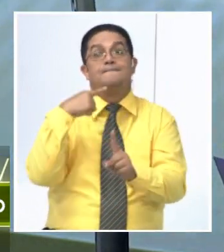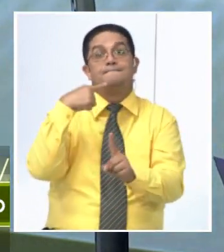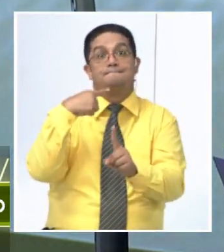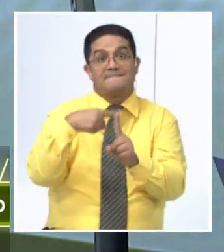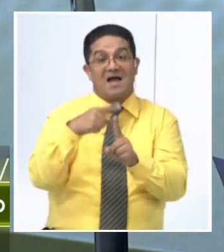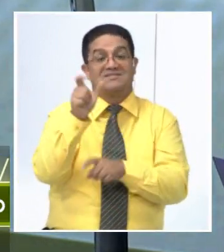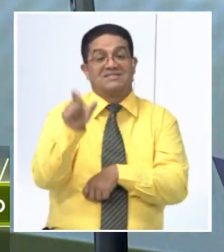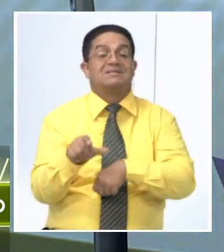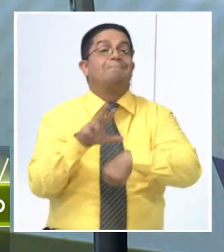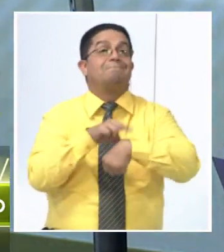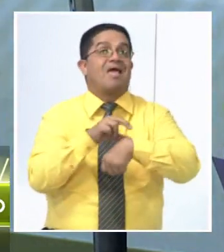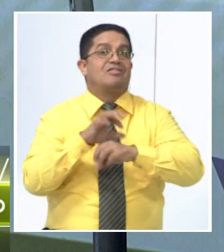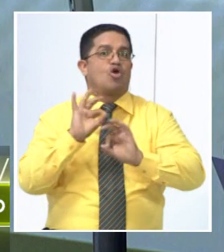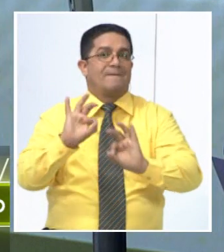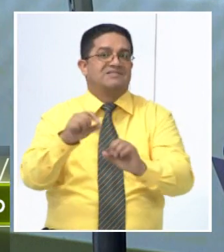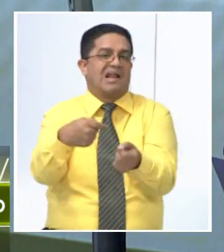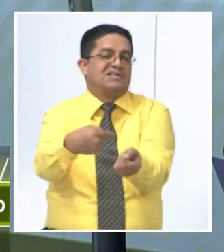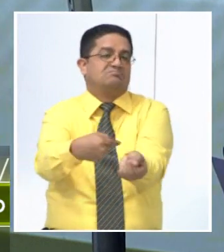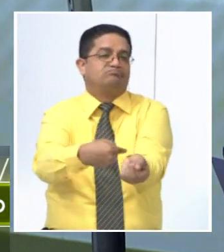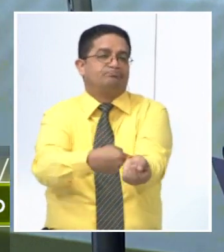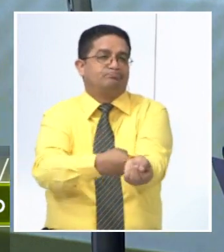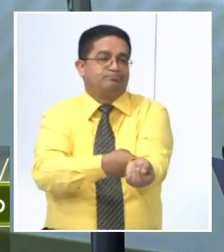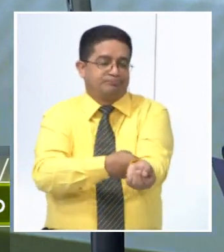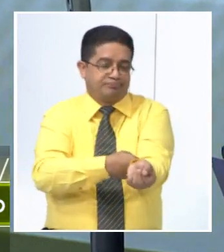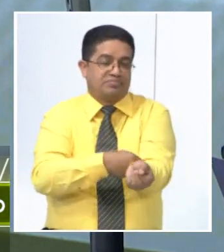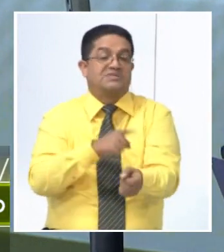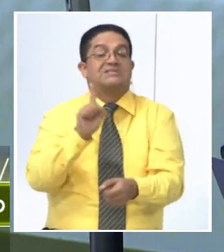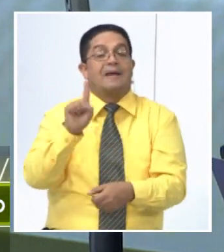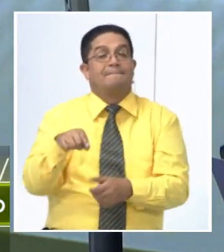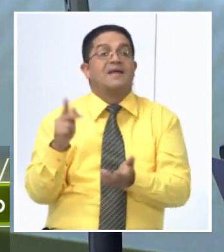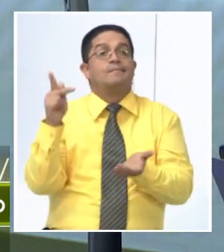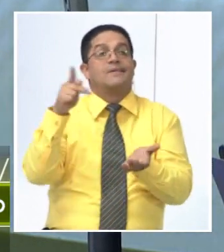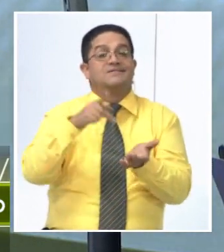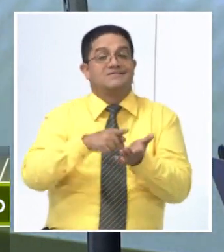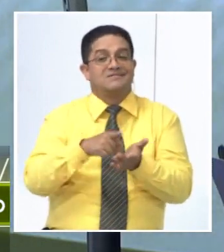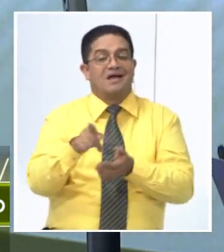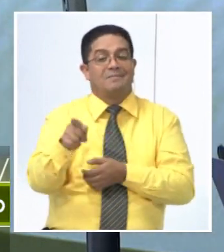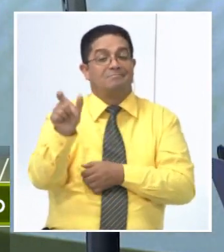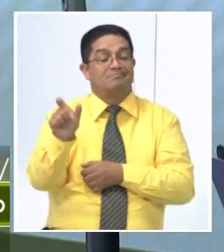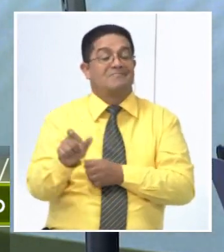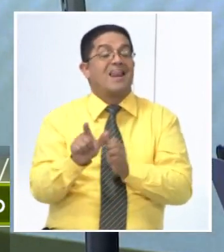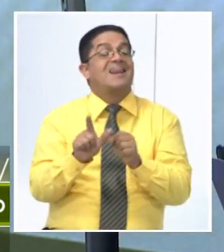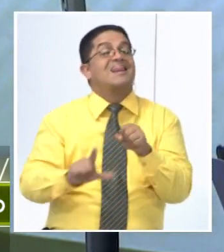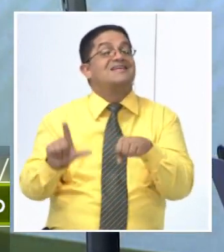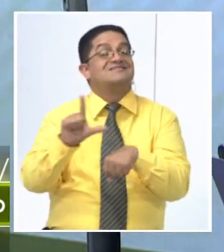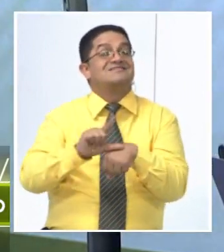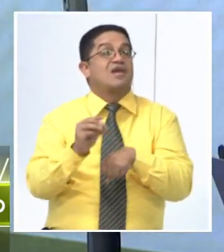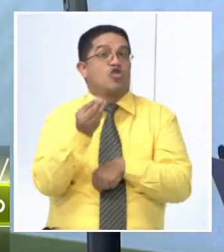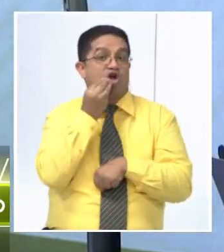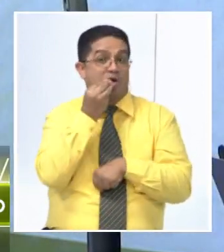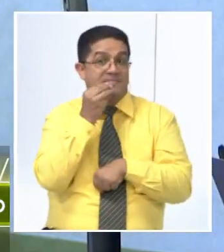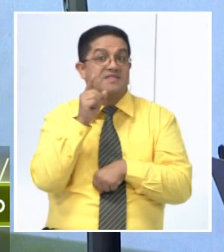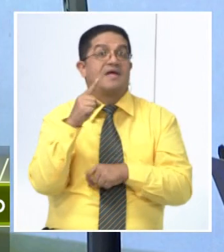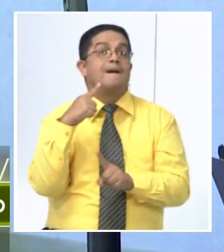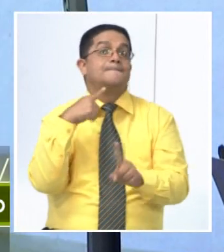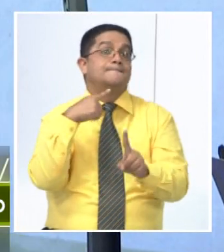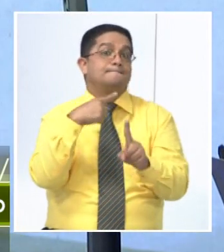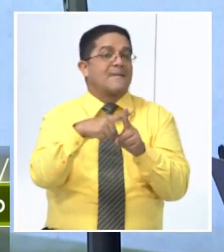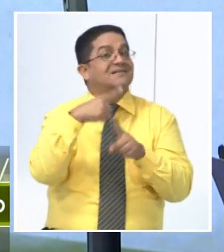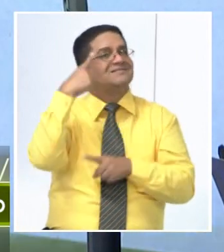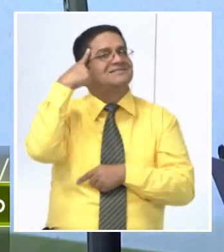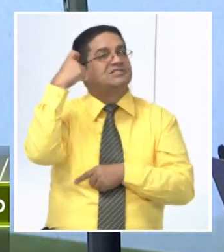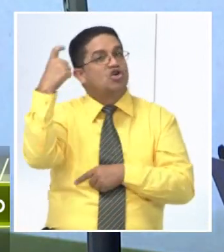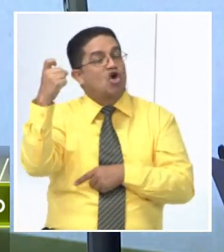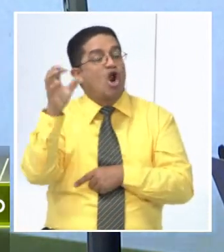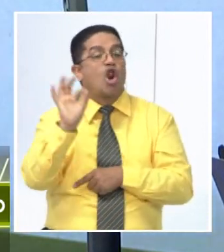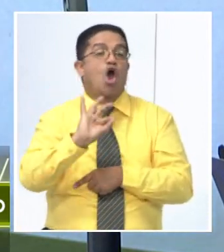este equipo es muy importante también que participe el nutricionista y un equipo de apoyo emocional, bien sea psicólogo o bien